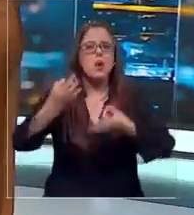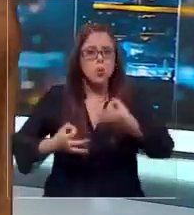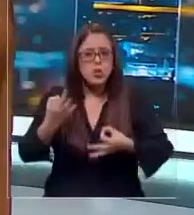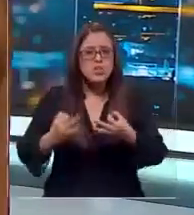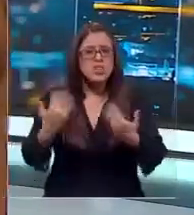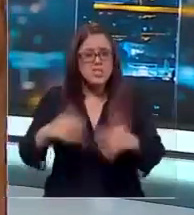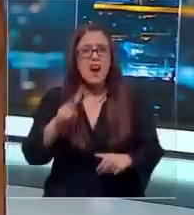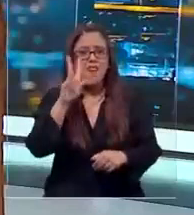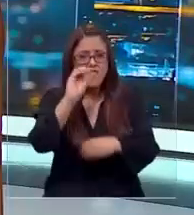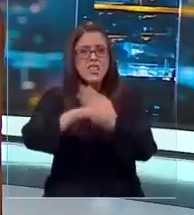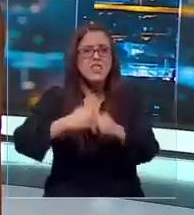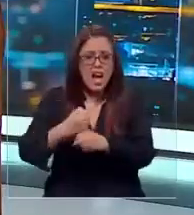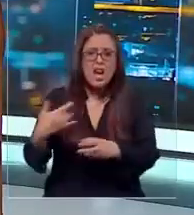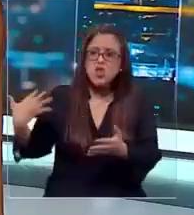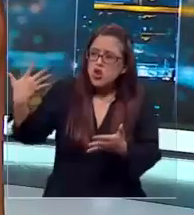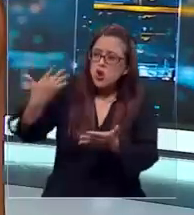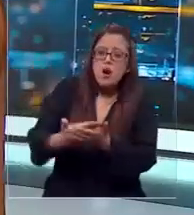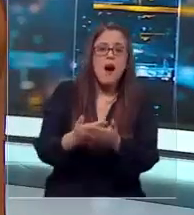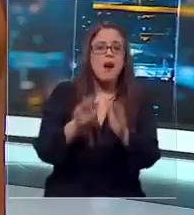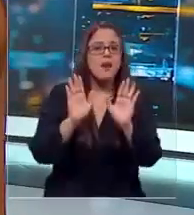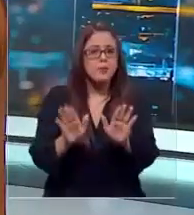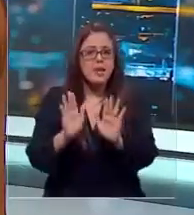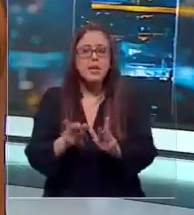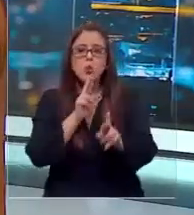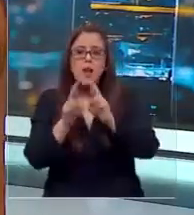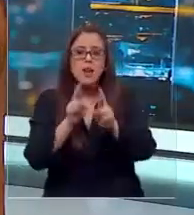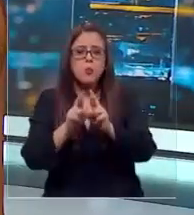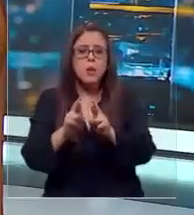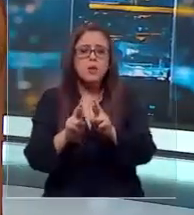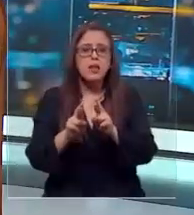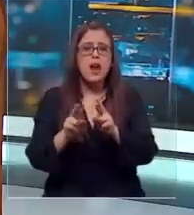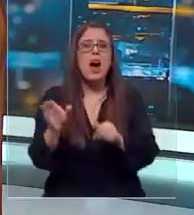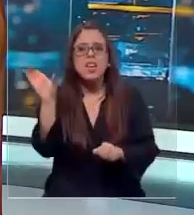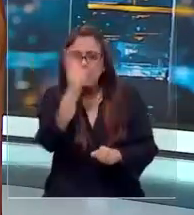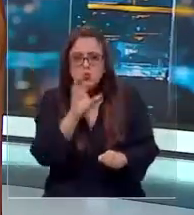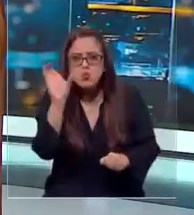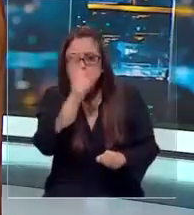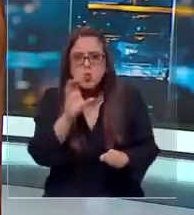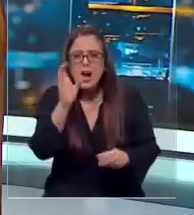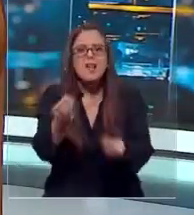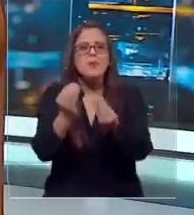dos décadas esperando una respuesta independiente y el resultado de la investigación es buscar lo que realmente ocurrió con esa niña.